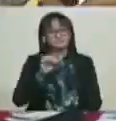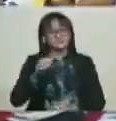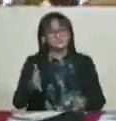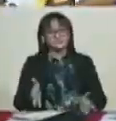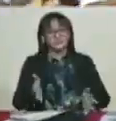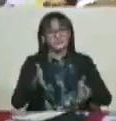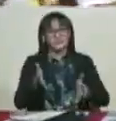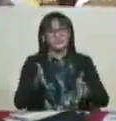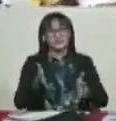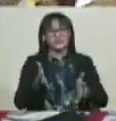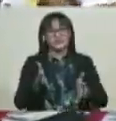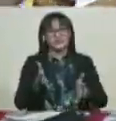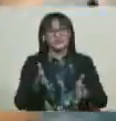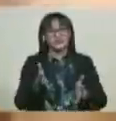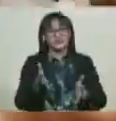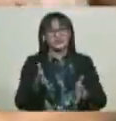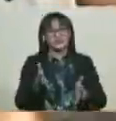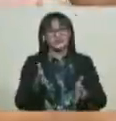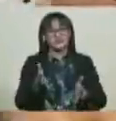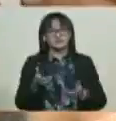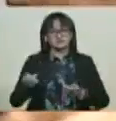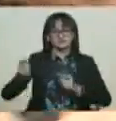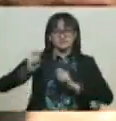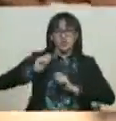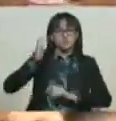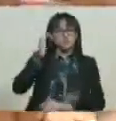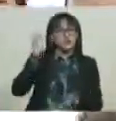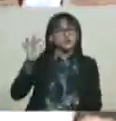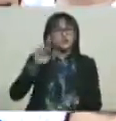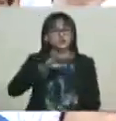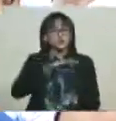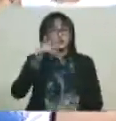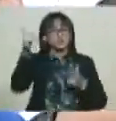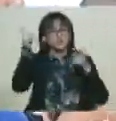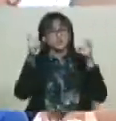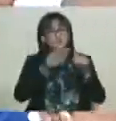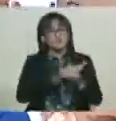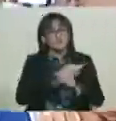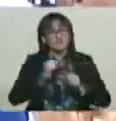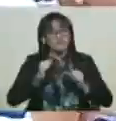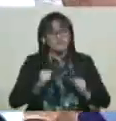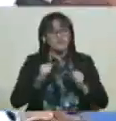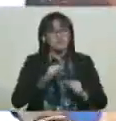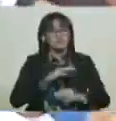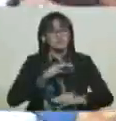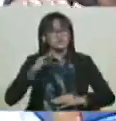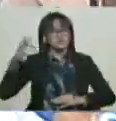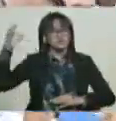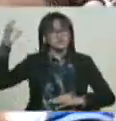porque llevando su legado sus sueños su fuerza espiritual